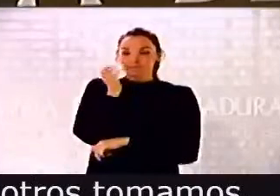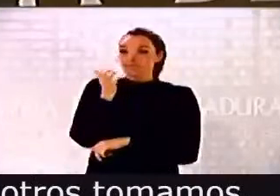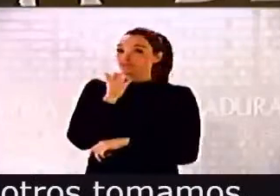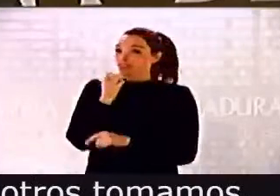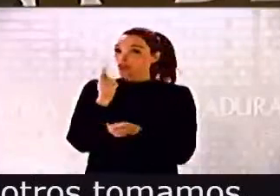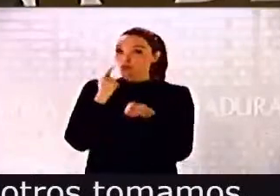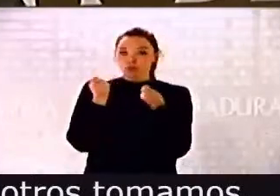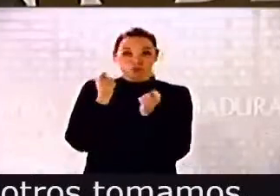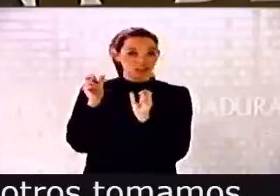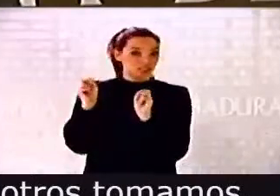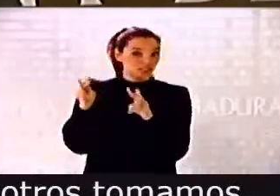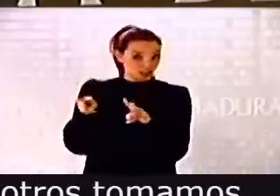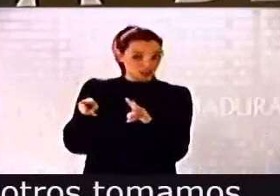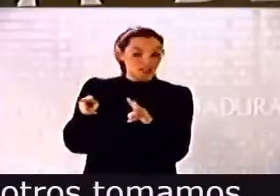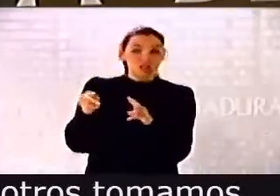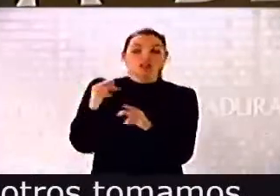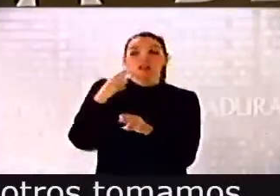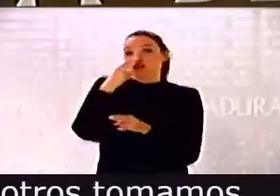visitas,